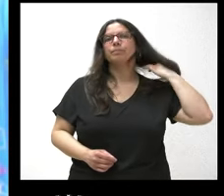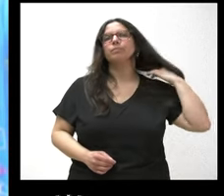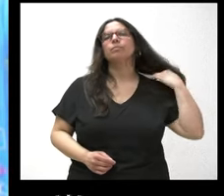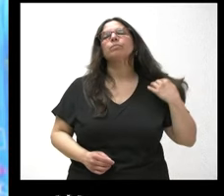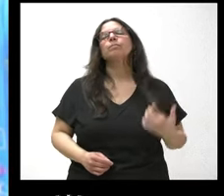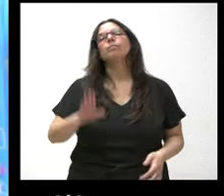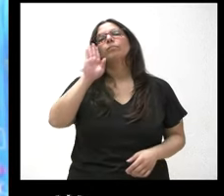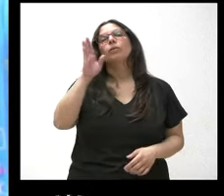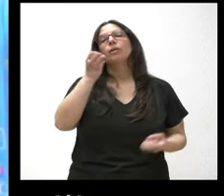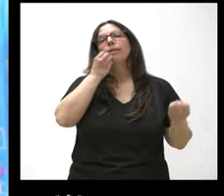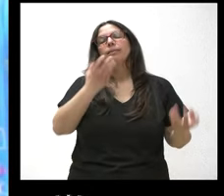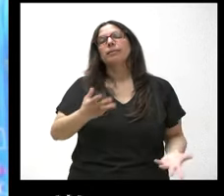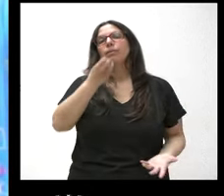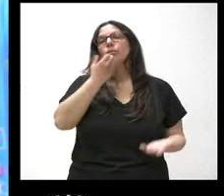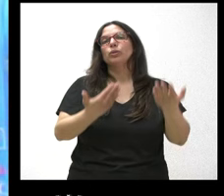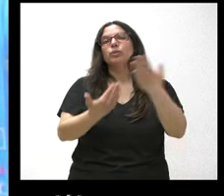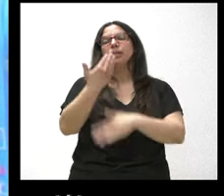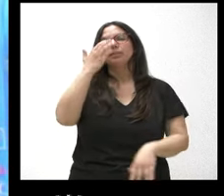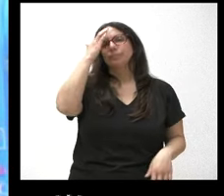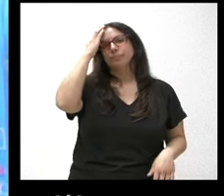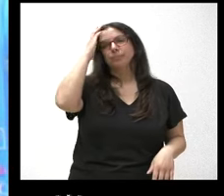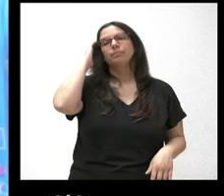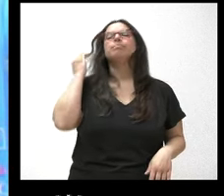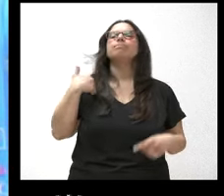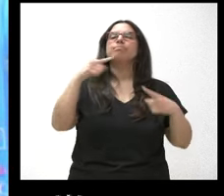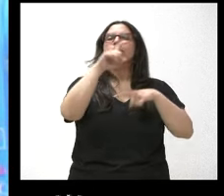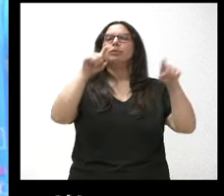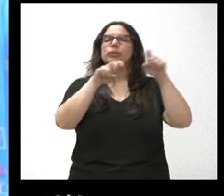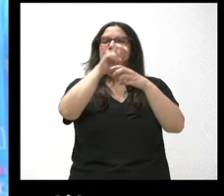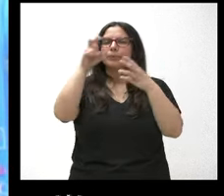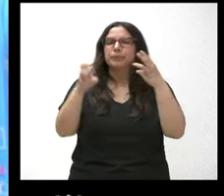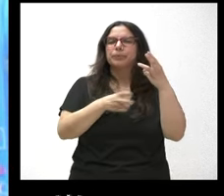Hola, ¿qué tal? Buenos días. Yo tenía varias preguntas